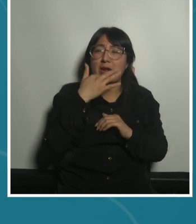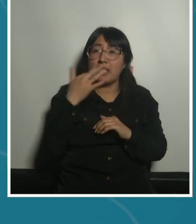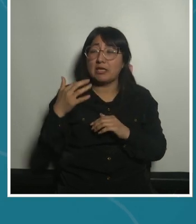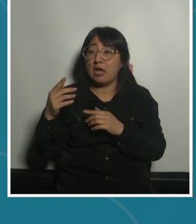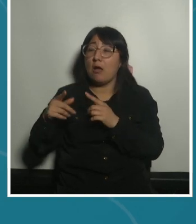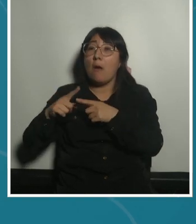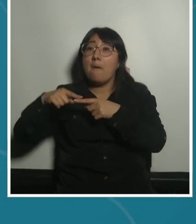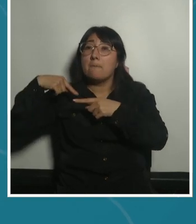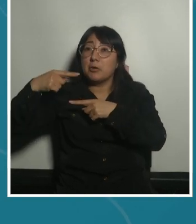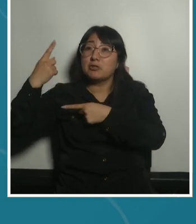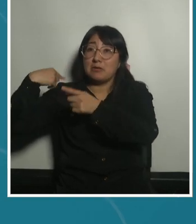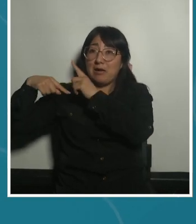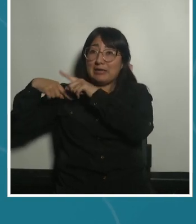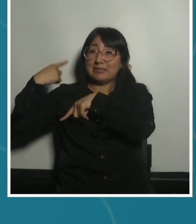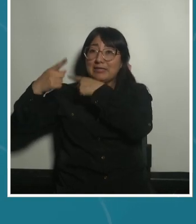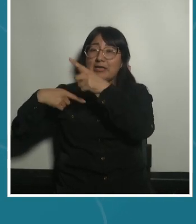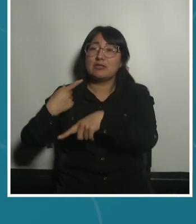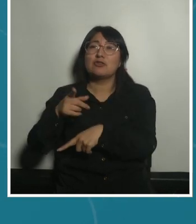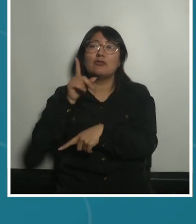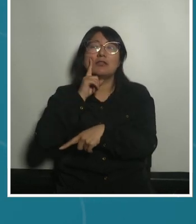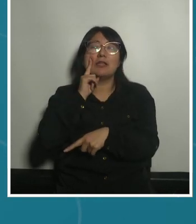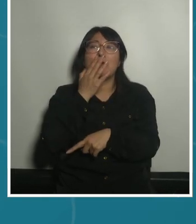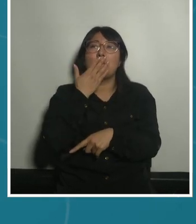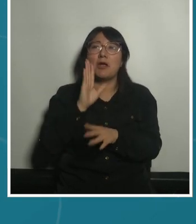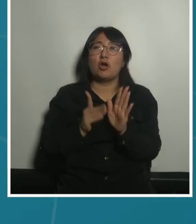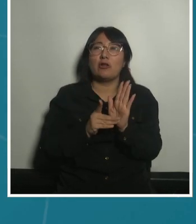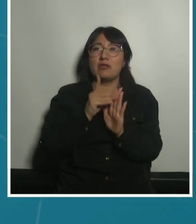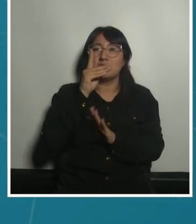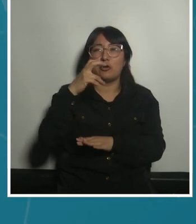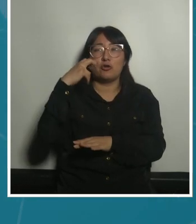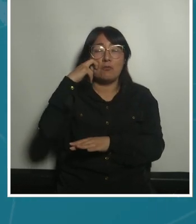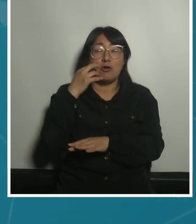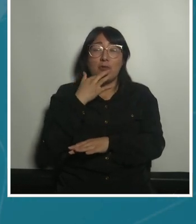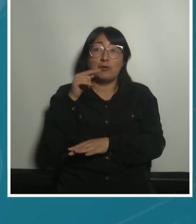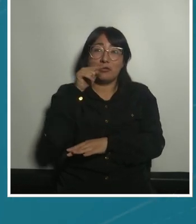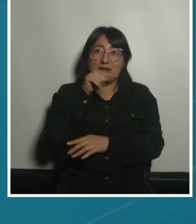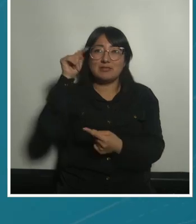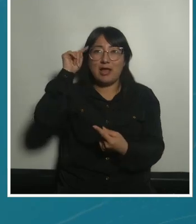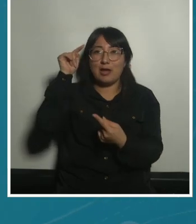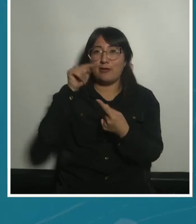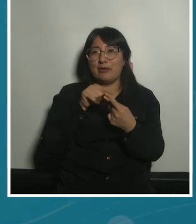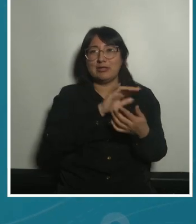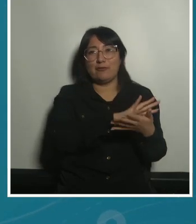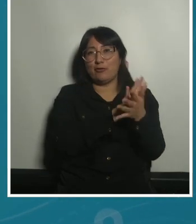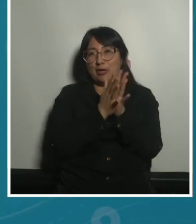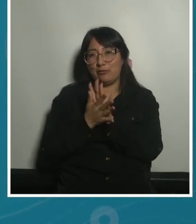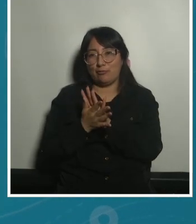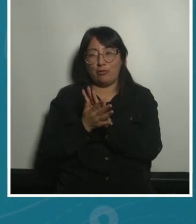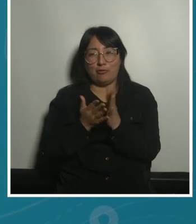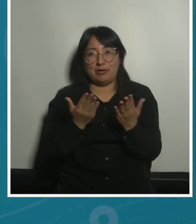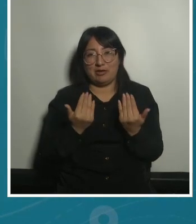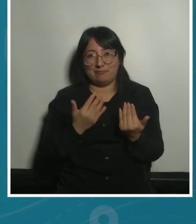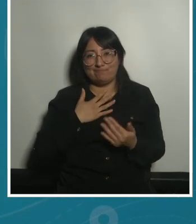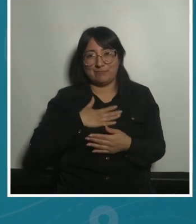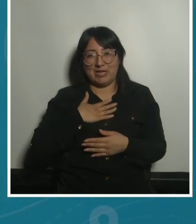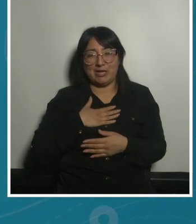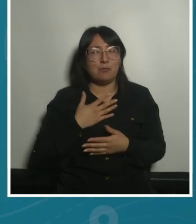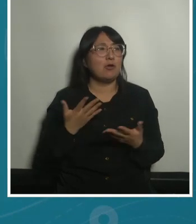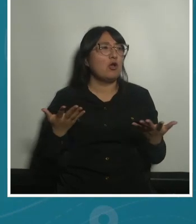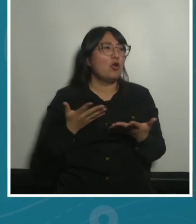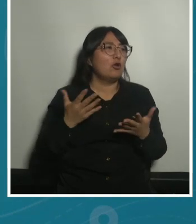puedan también tener un mejor desarrollo humano, que es lo que todos estamos buscando? Entonces, ¿cómo podríamos